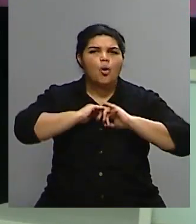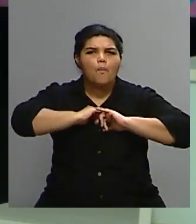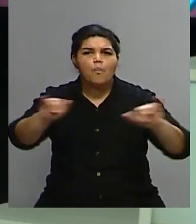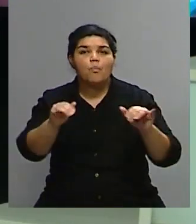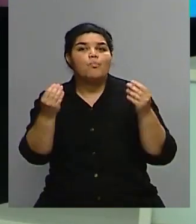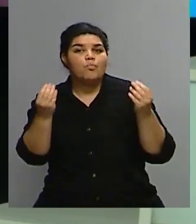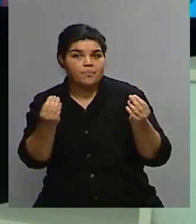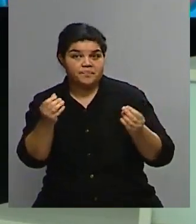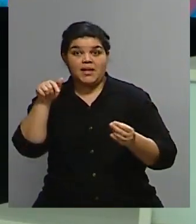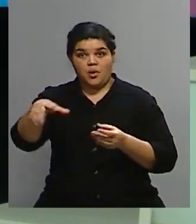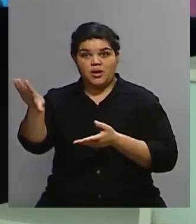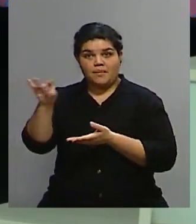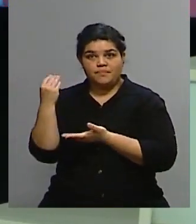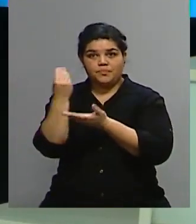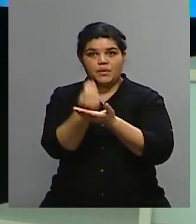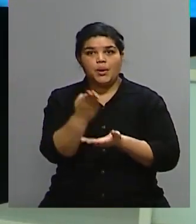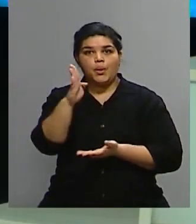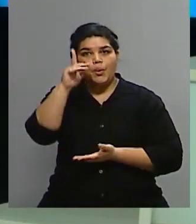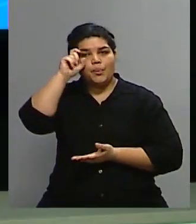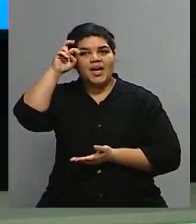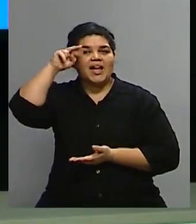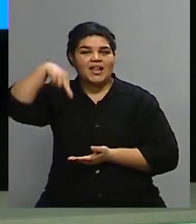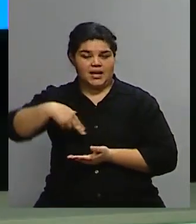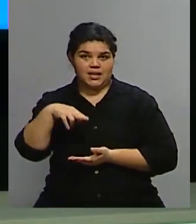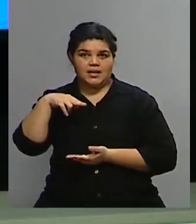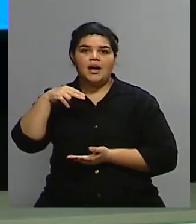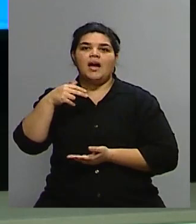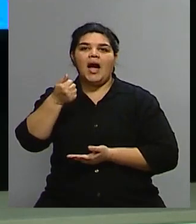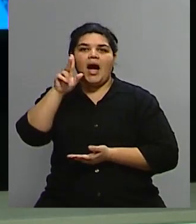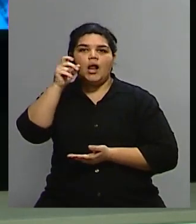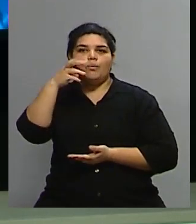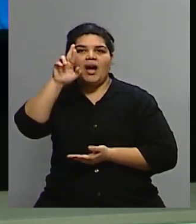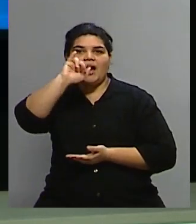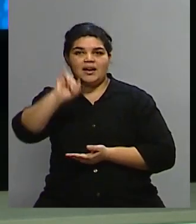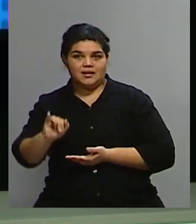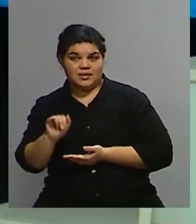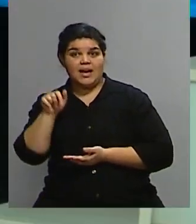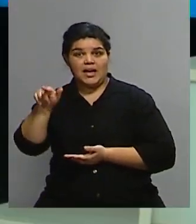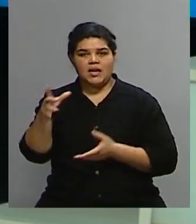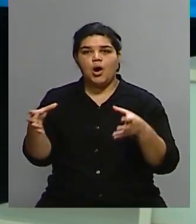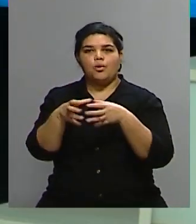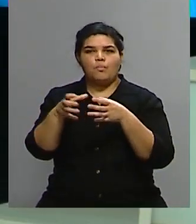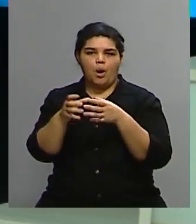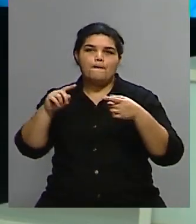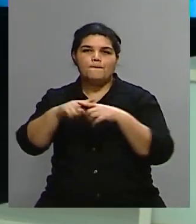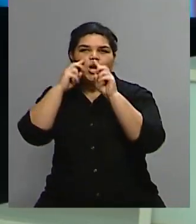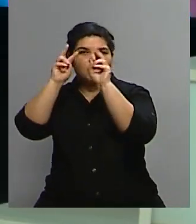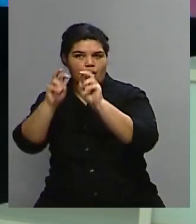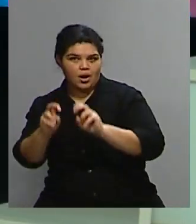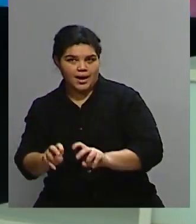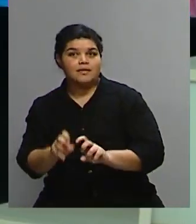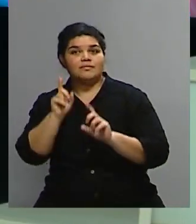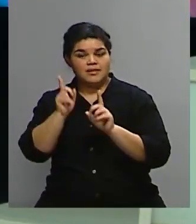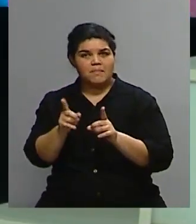hemos invitado a Belén Álvarez Vargas, politóloga e integrante de Politólogas en Red Mendoza. Estudia y trabaja sobre temas